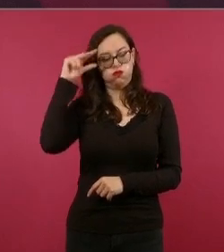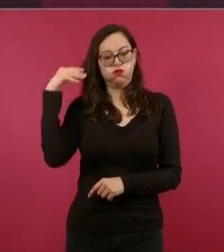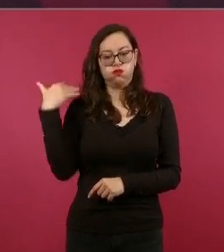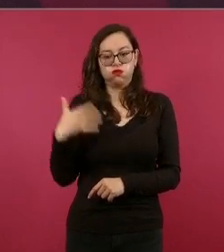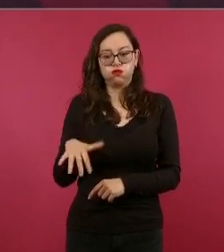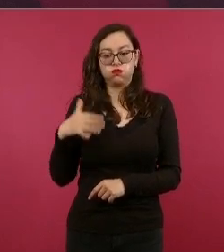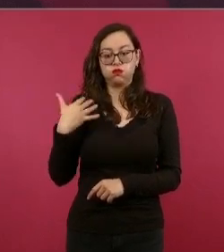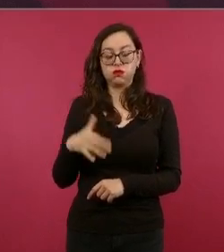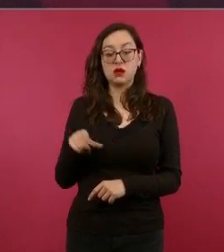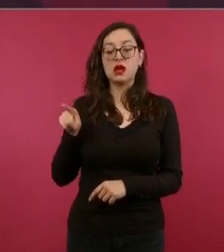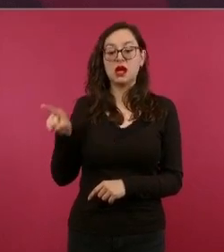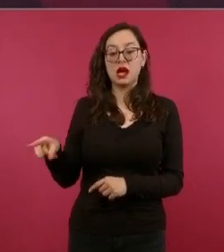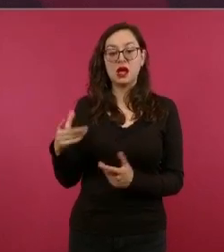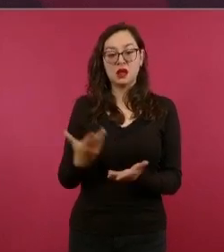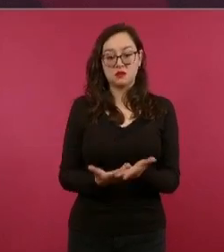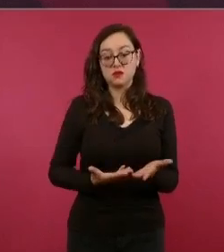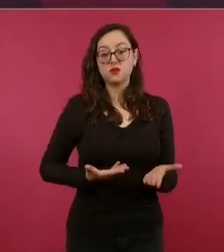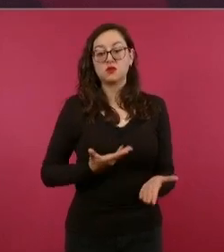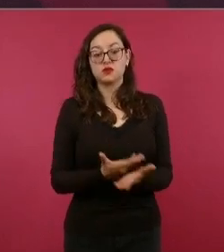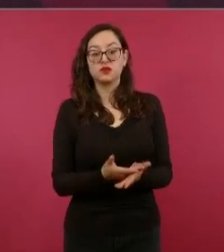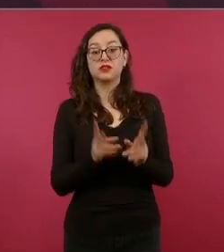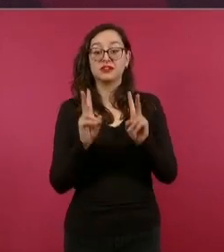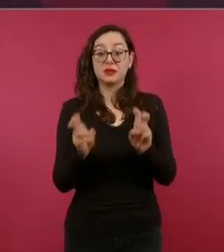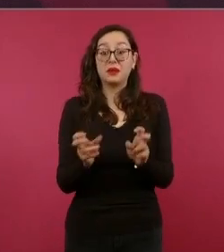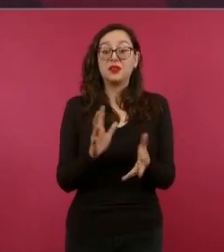fue que les propuso lo de las tortillas.